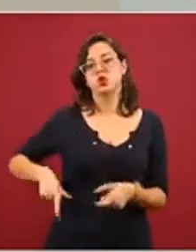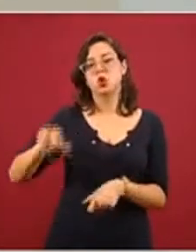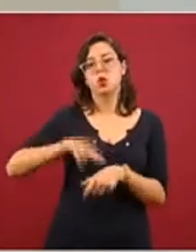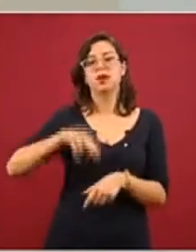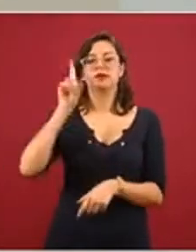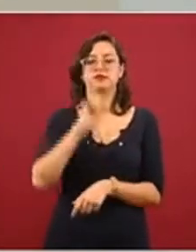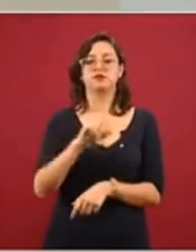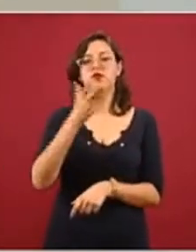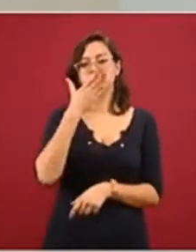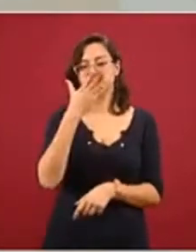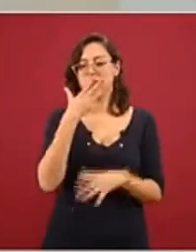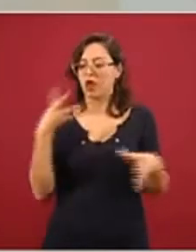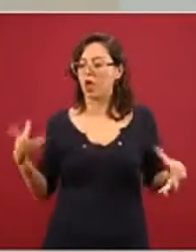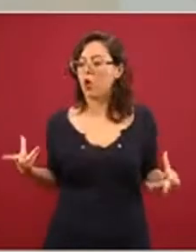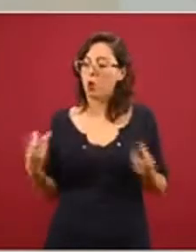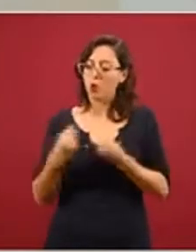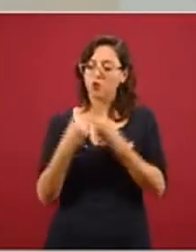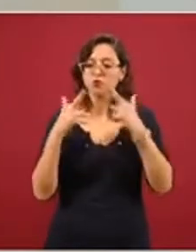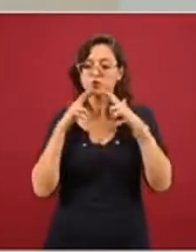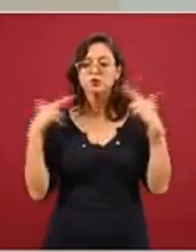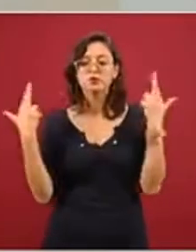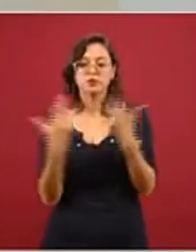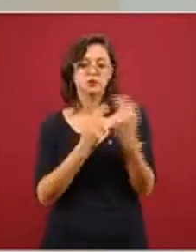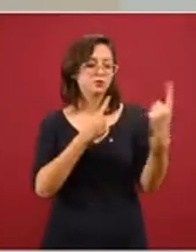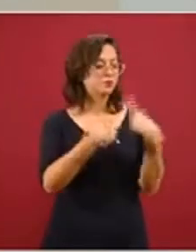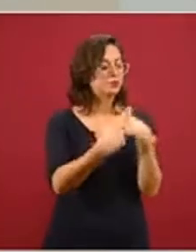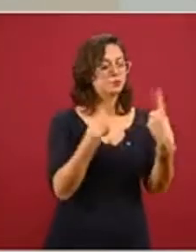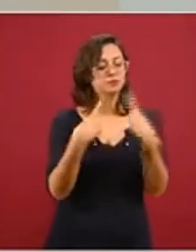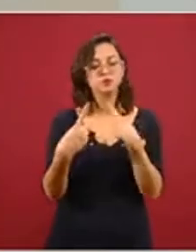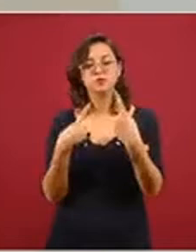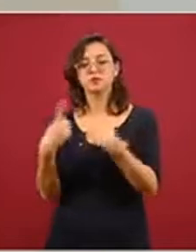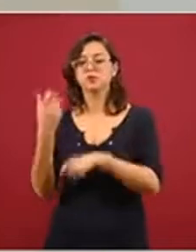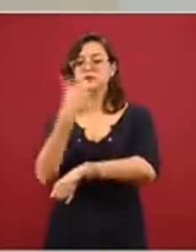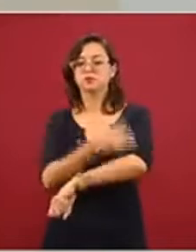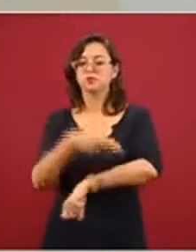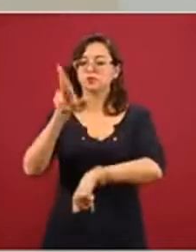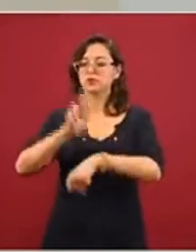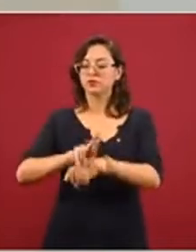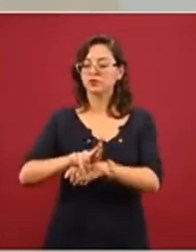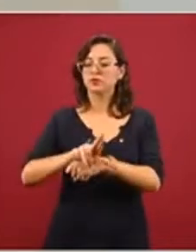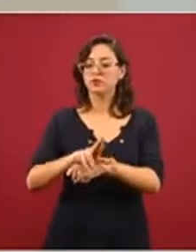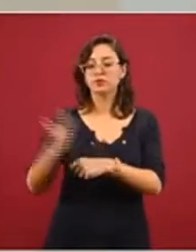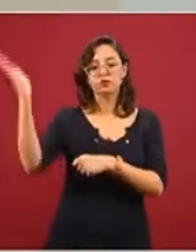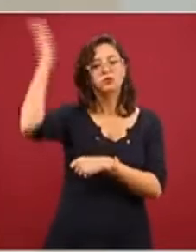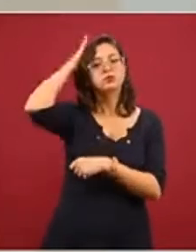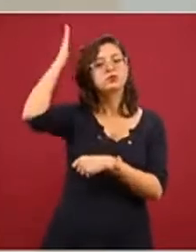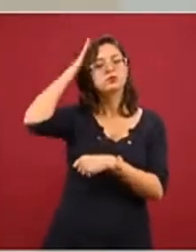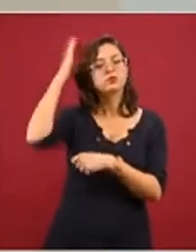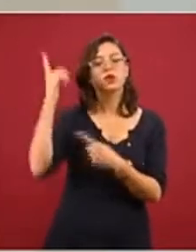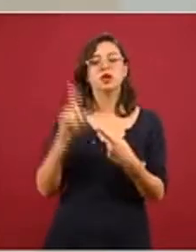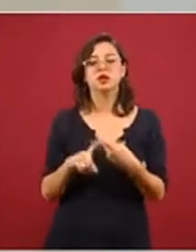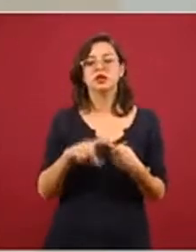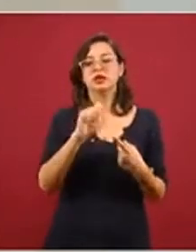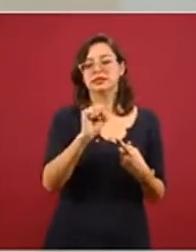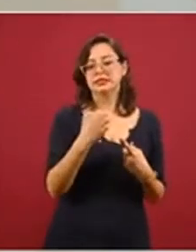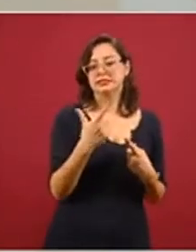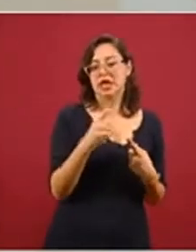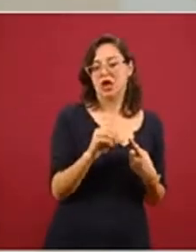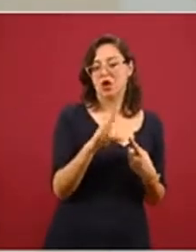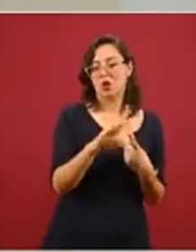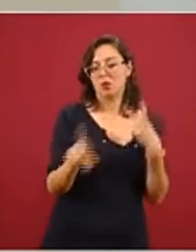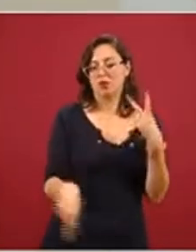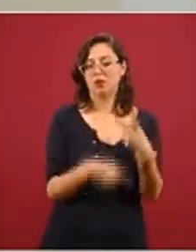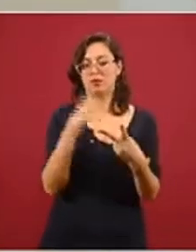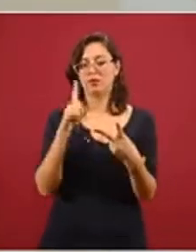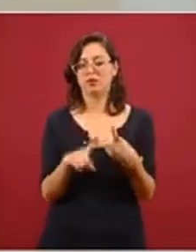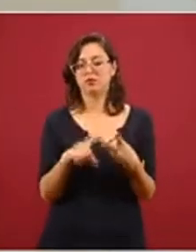los gobernadores, sesión que coordina y convoca conjuntamente la secretaria de Gobernación